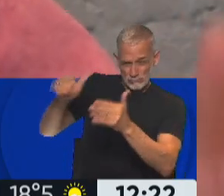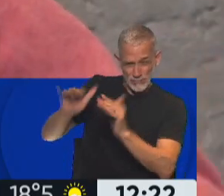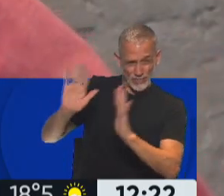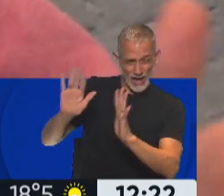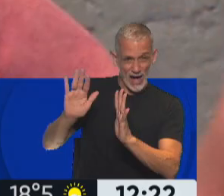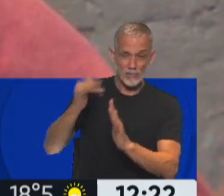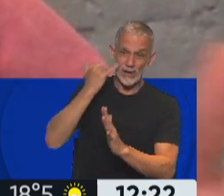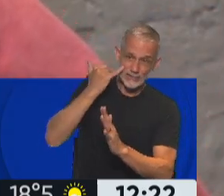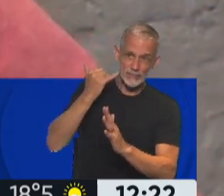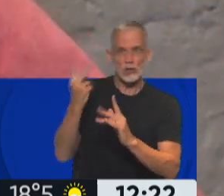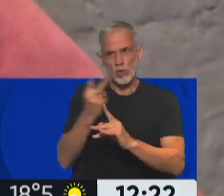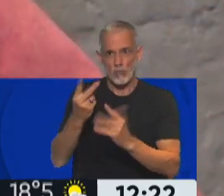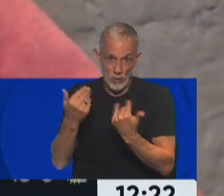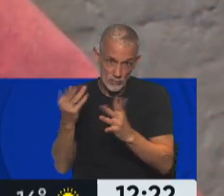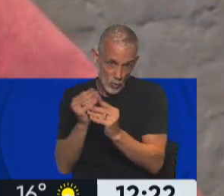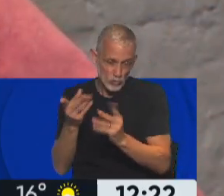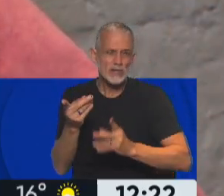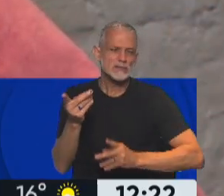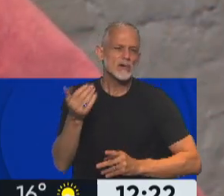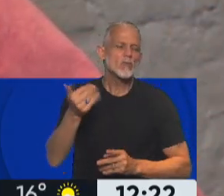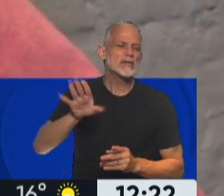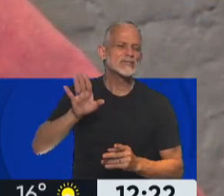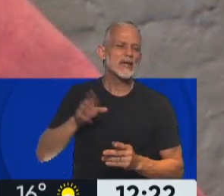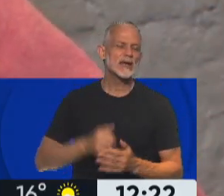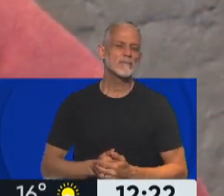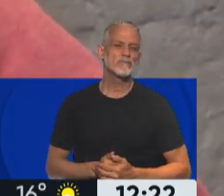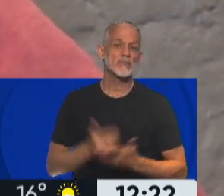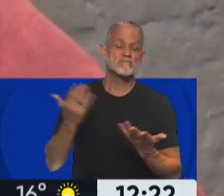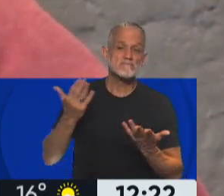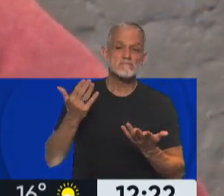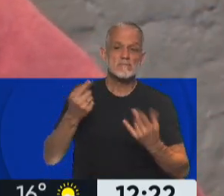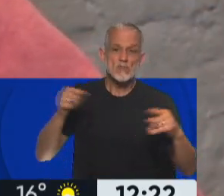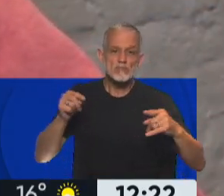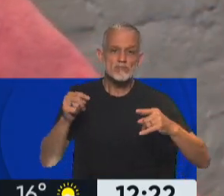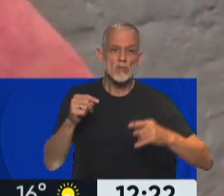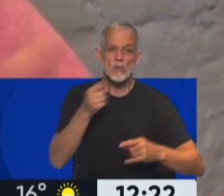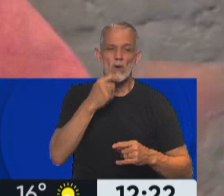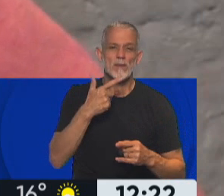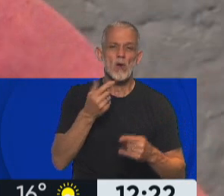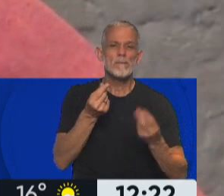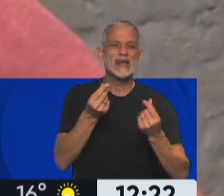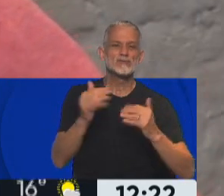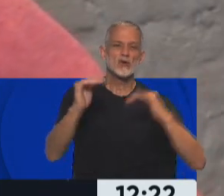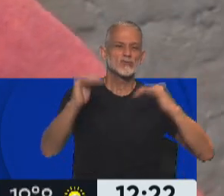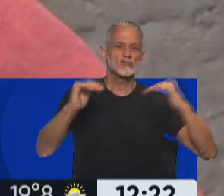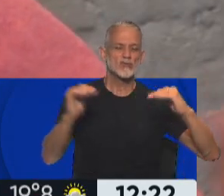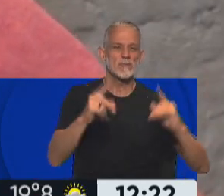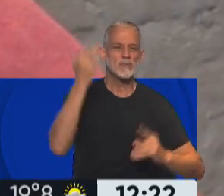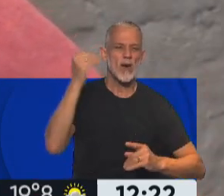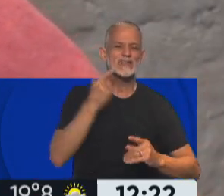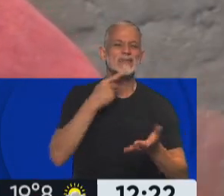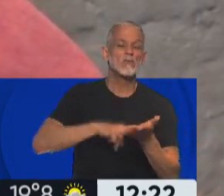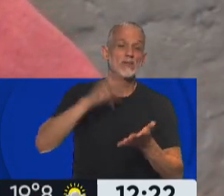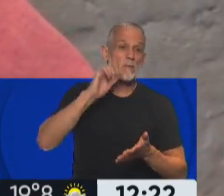porque no solamente eso, podría ser por el lado de alguna medida del tipo de nivel de precios, como puede ser lo que se hizo con el impuesto